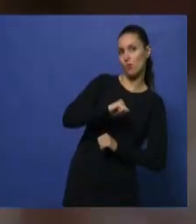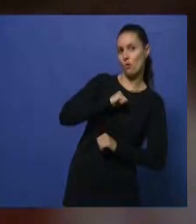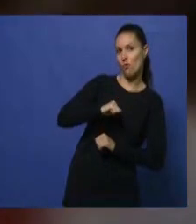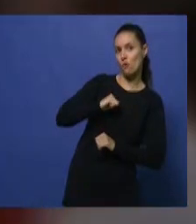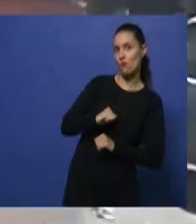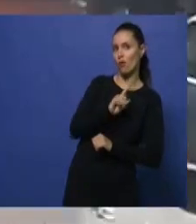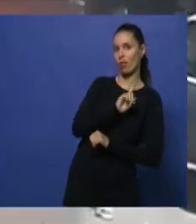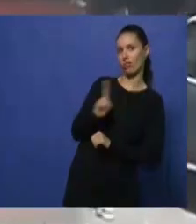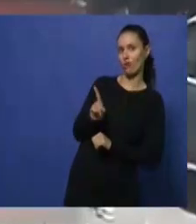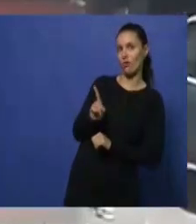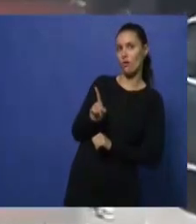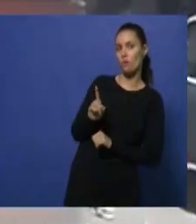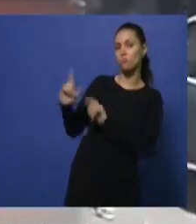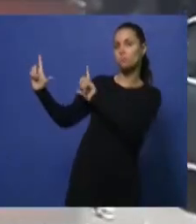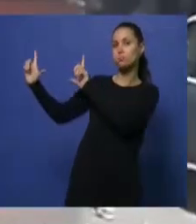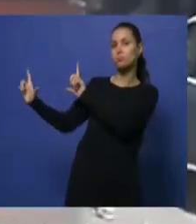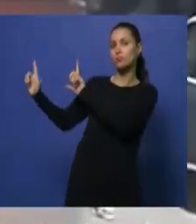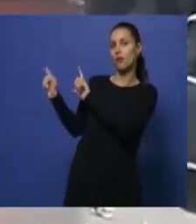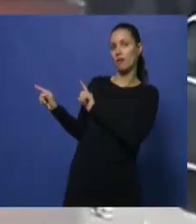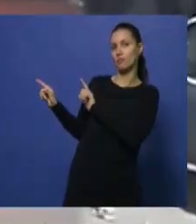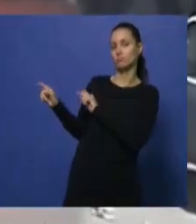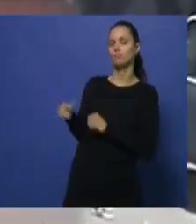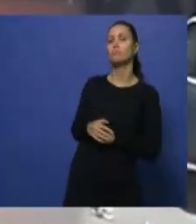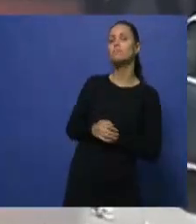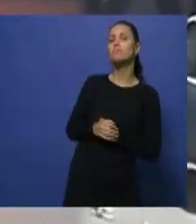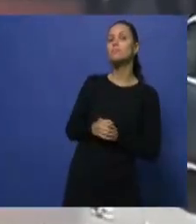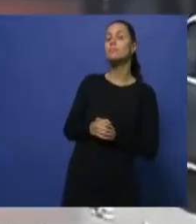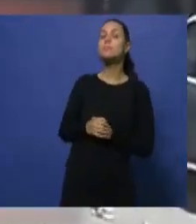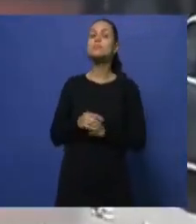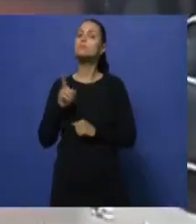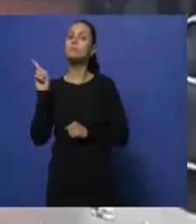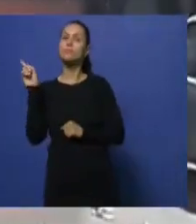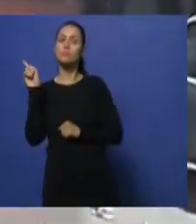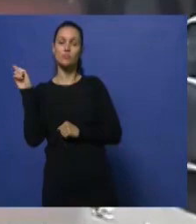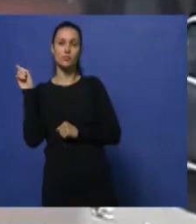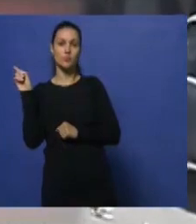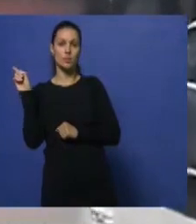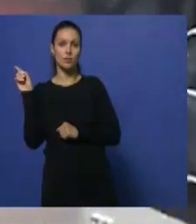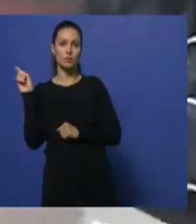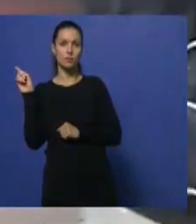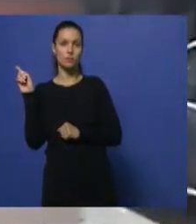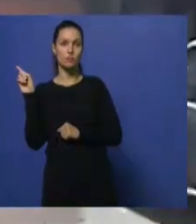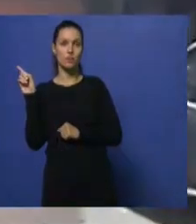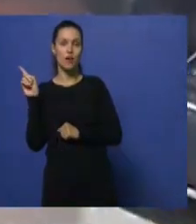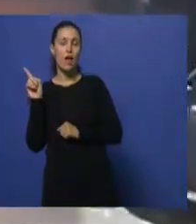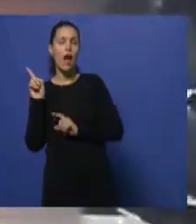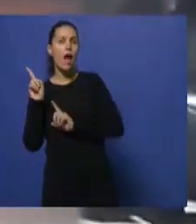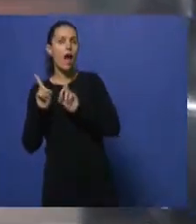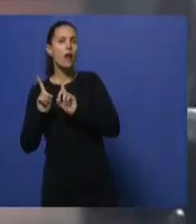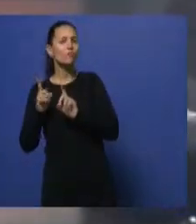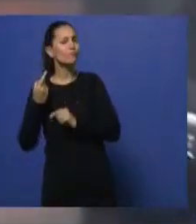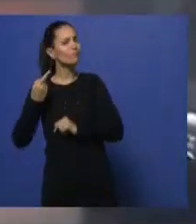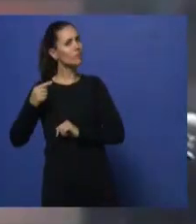estamos viendo detrás nuestro correrá con pantalla completa esto es lo que pasó con algunas cuestiones extrañas